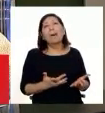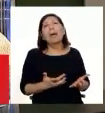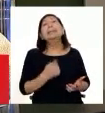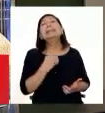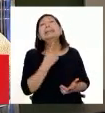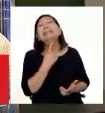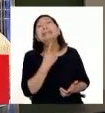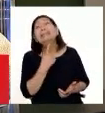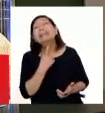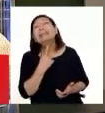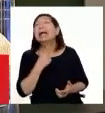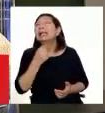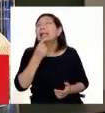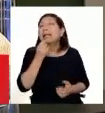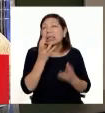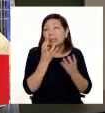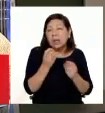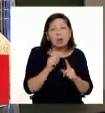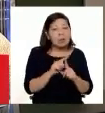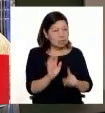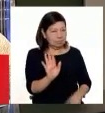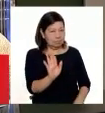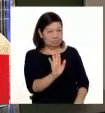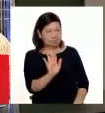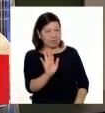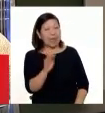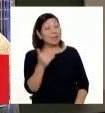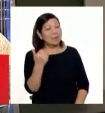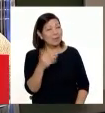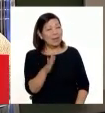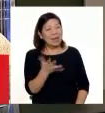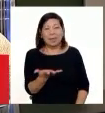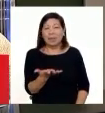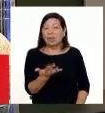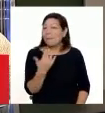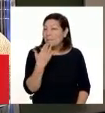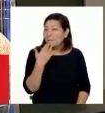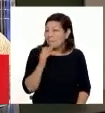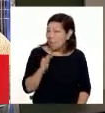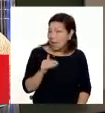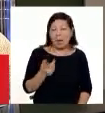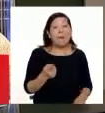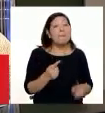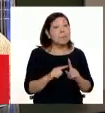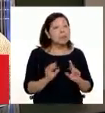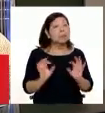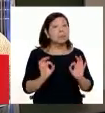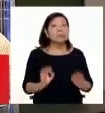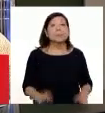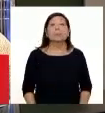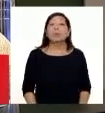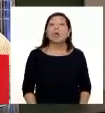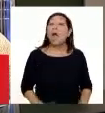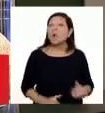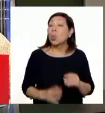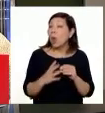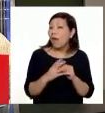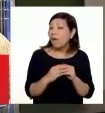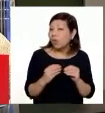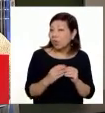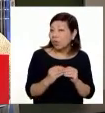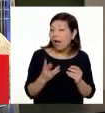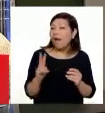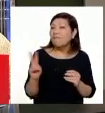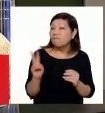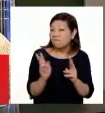tener sed o a tener los labios secos para poder consumir agua, porque eso ya denotaría una deshidratación, ¿no? Y además de ello, algunas frutas y verduras